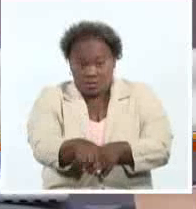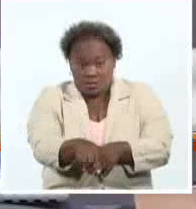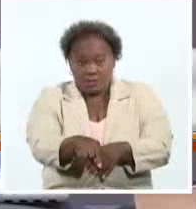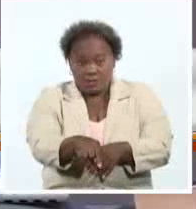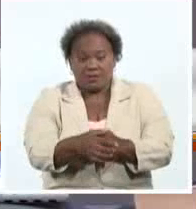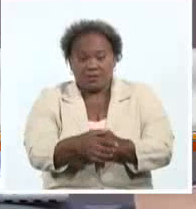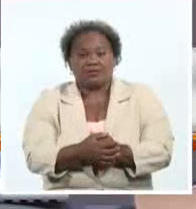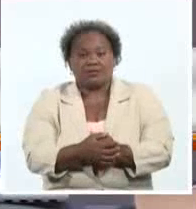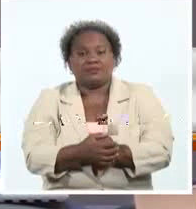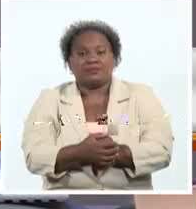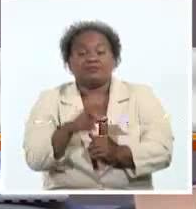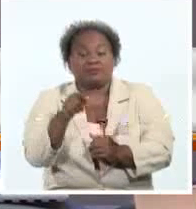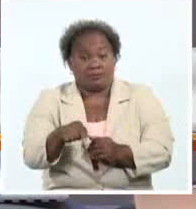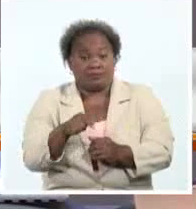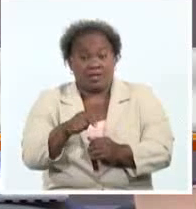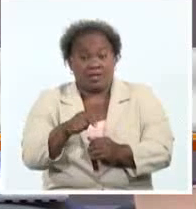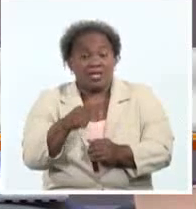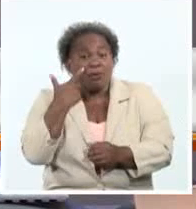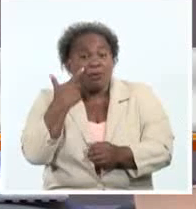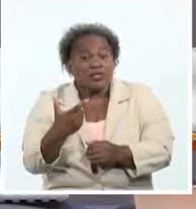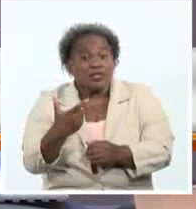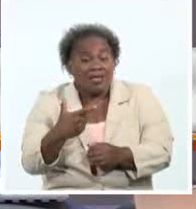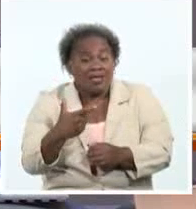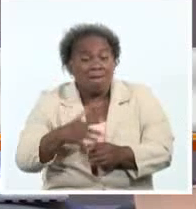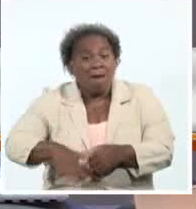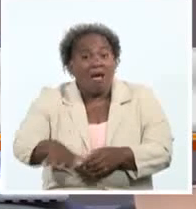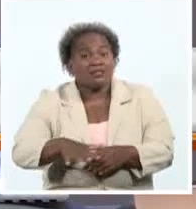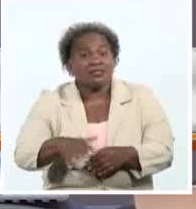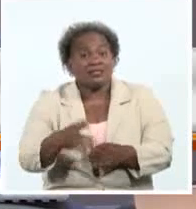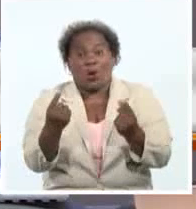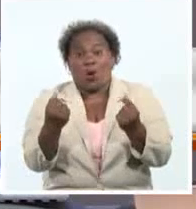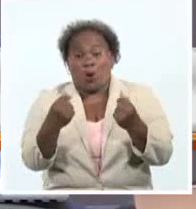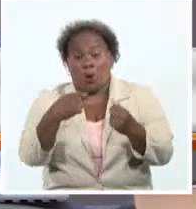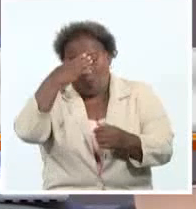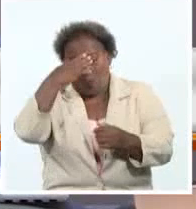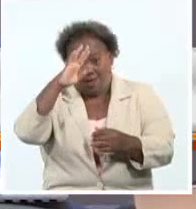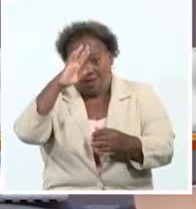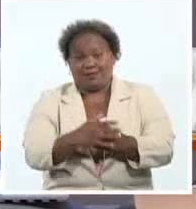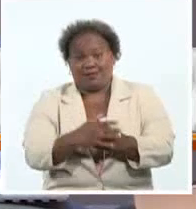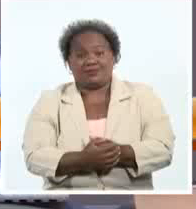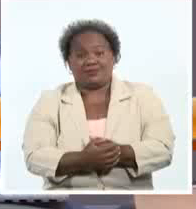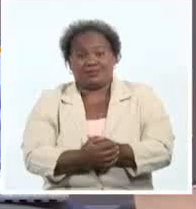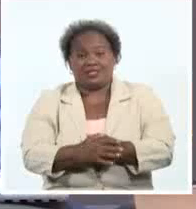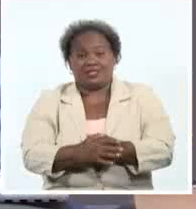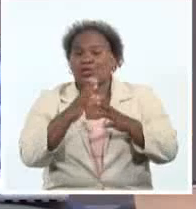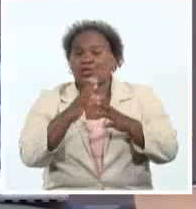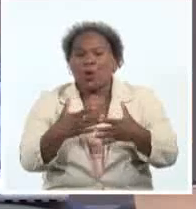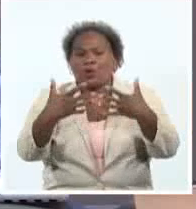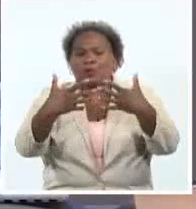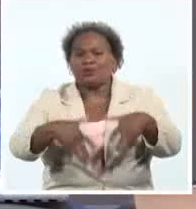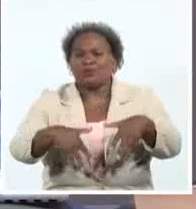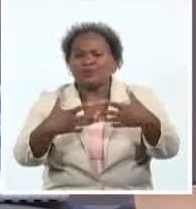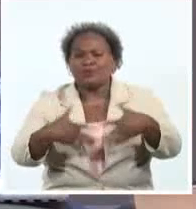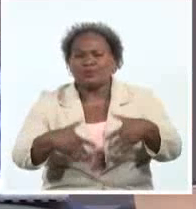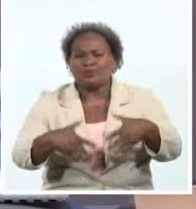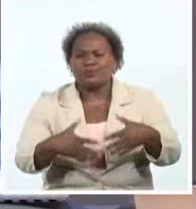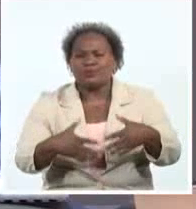el sector primario de la economía cubana, que es todo lo que tiene que ver con las producciones que